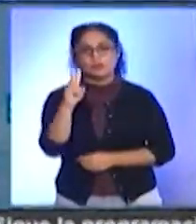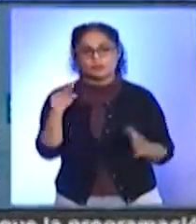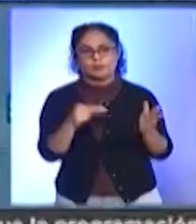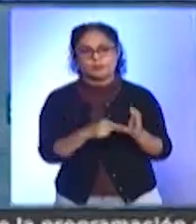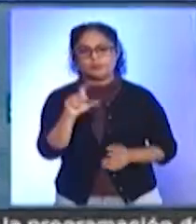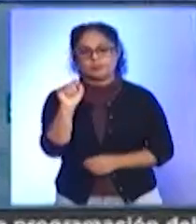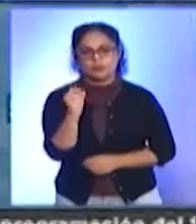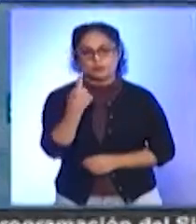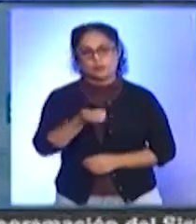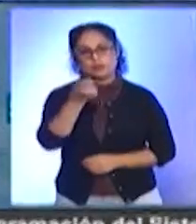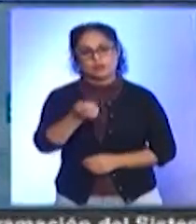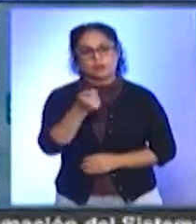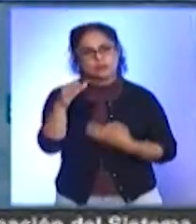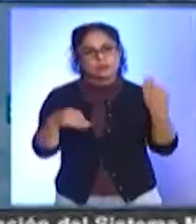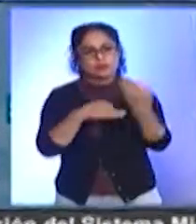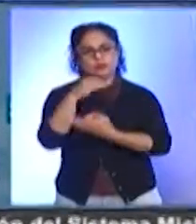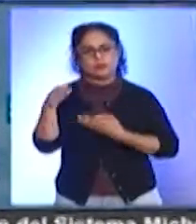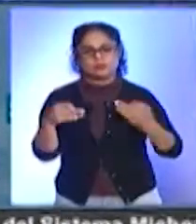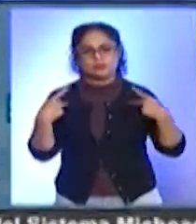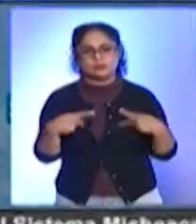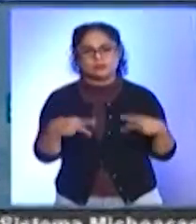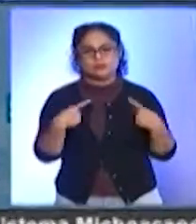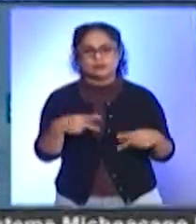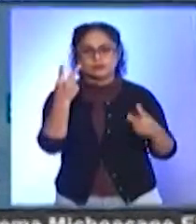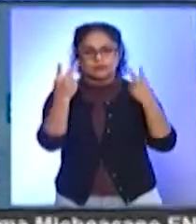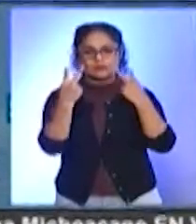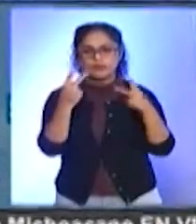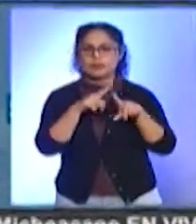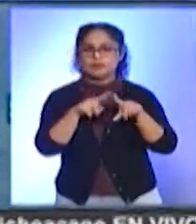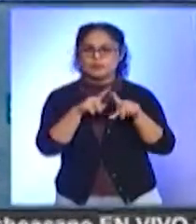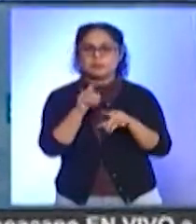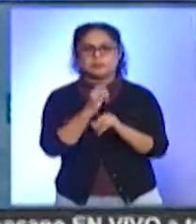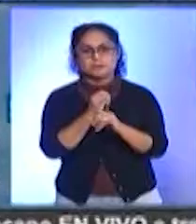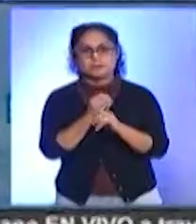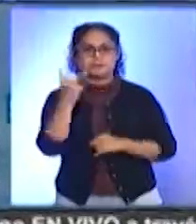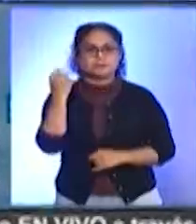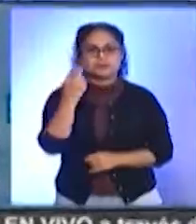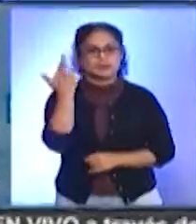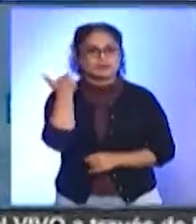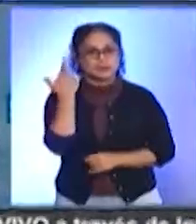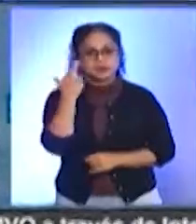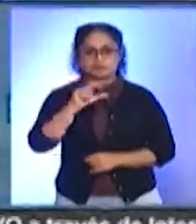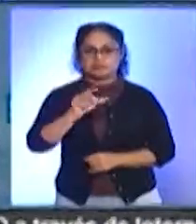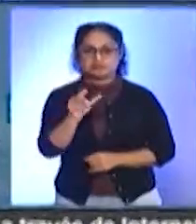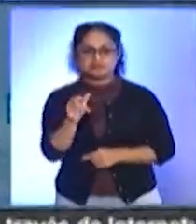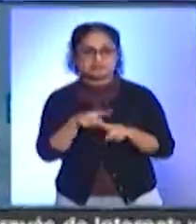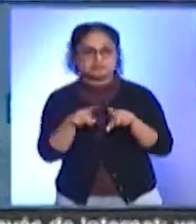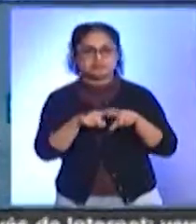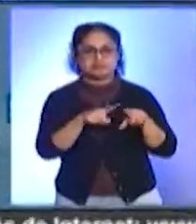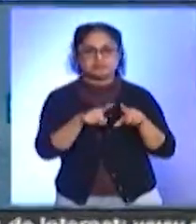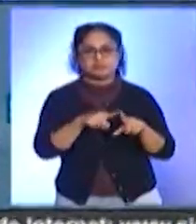2021. Saluda usted, que nos sintoniza a través de las diferentes señales del sistema michoacano de radio y televisión, vía